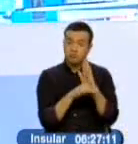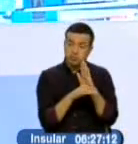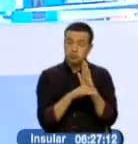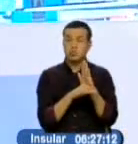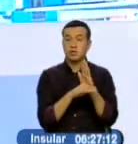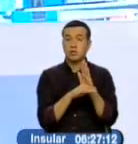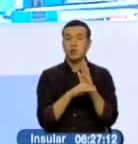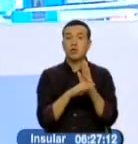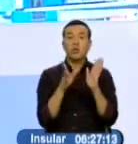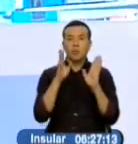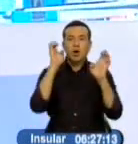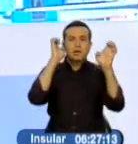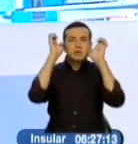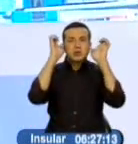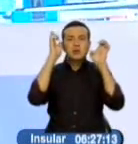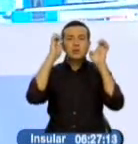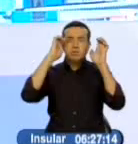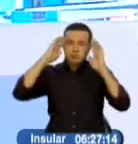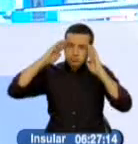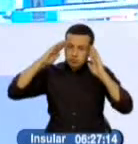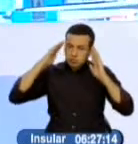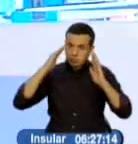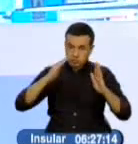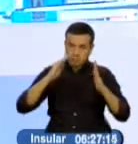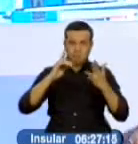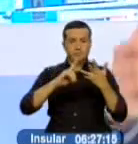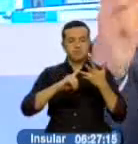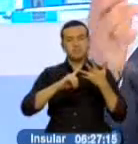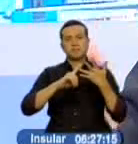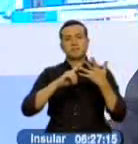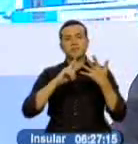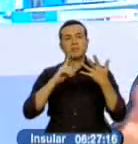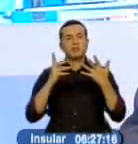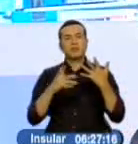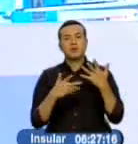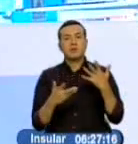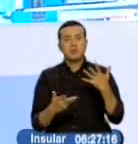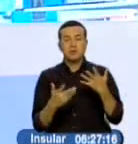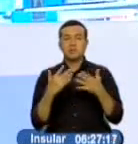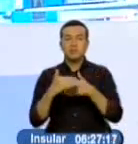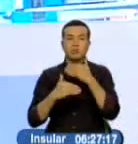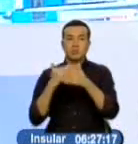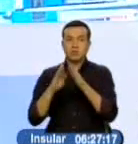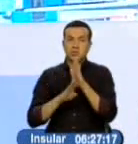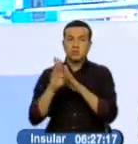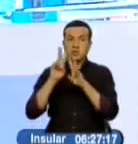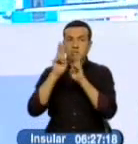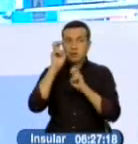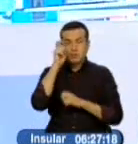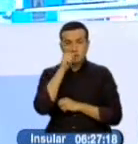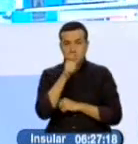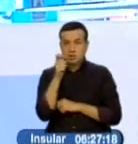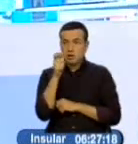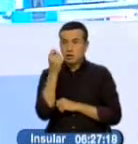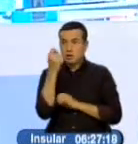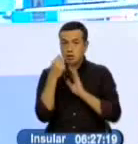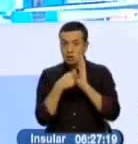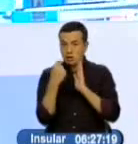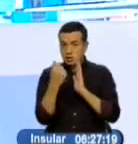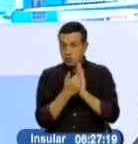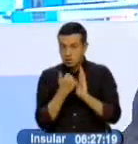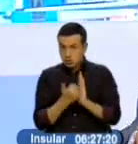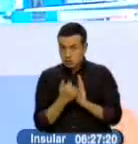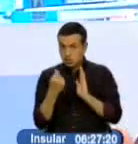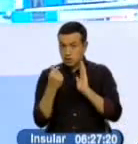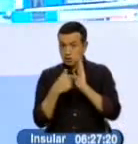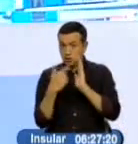de política pública, como hemos señalado, que donde la progresividad en materia fiscal, la responsabilidad en ese sentido